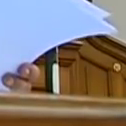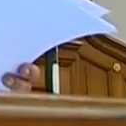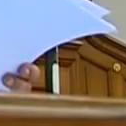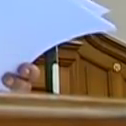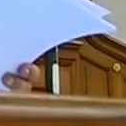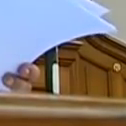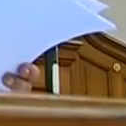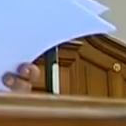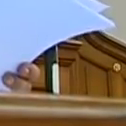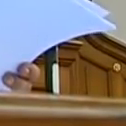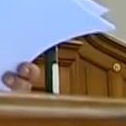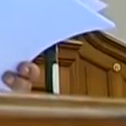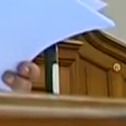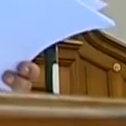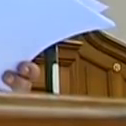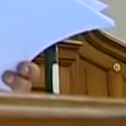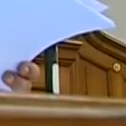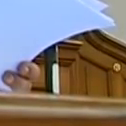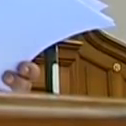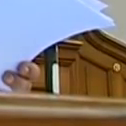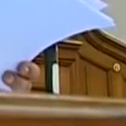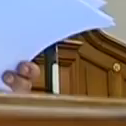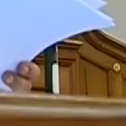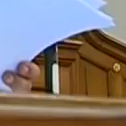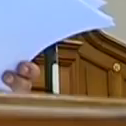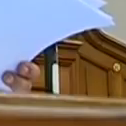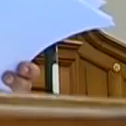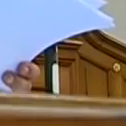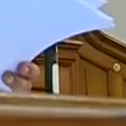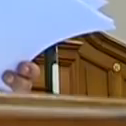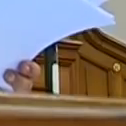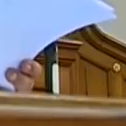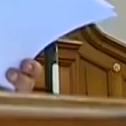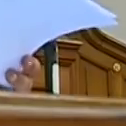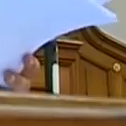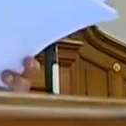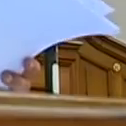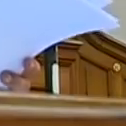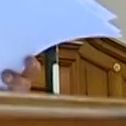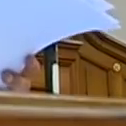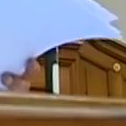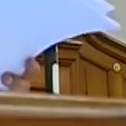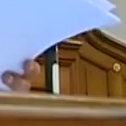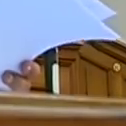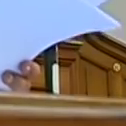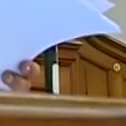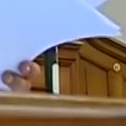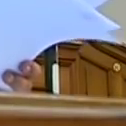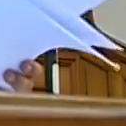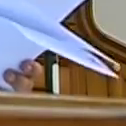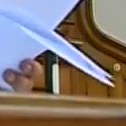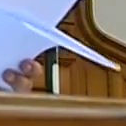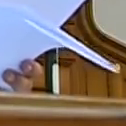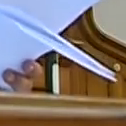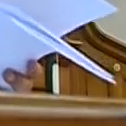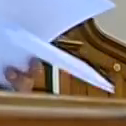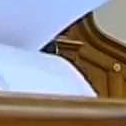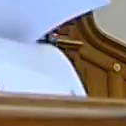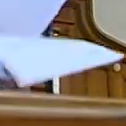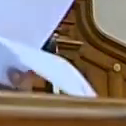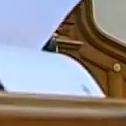dar lectura del acta de la sesión ordinaria del día martes 31 de octubre, la cual sometida a votación una vez